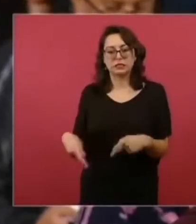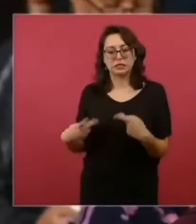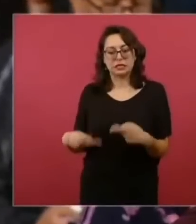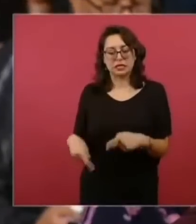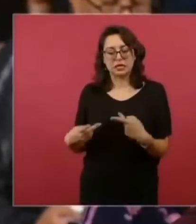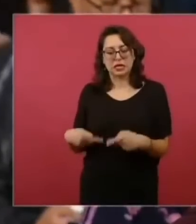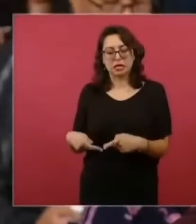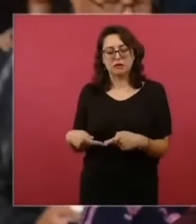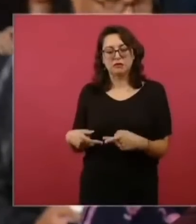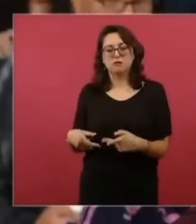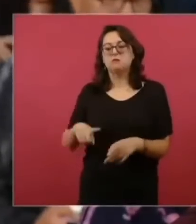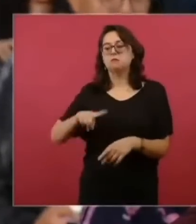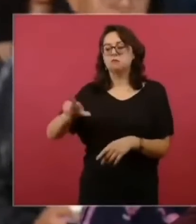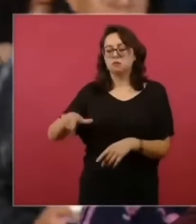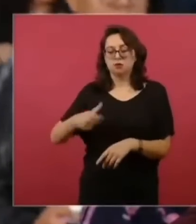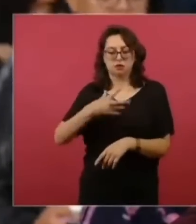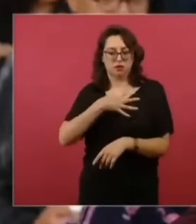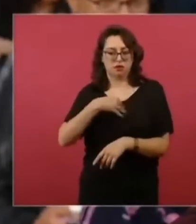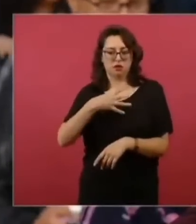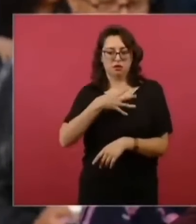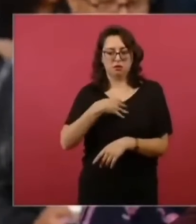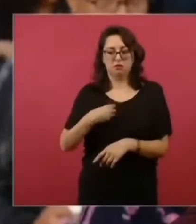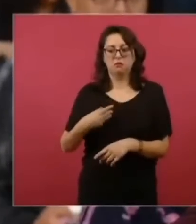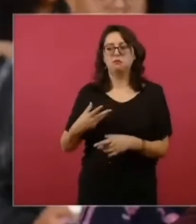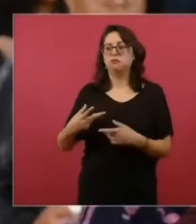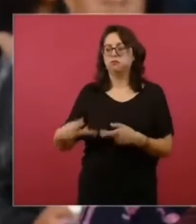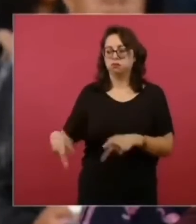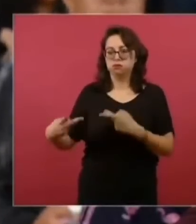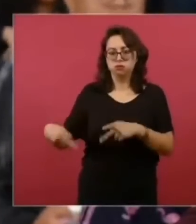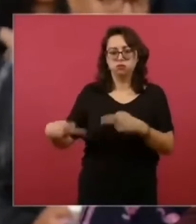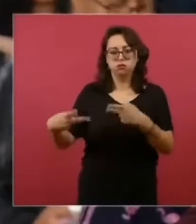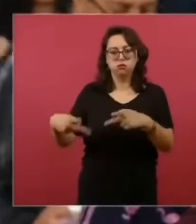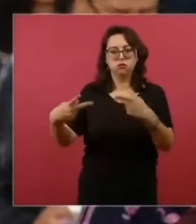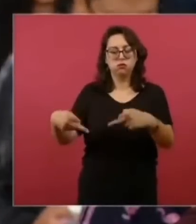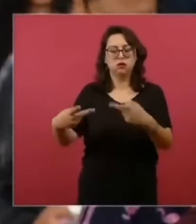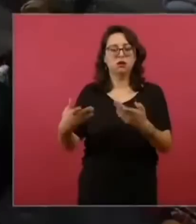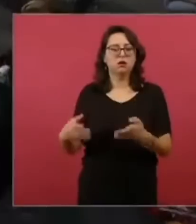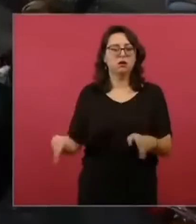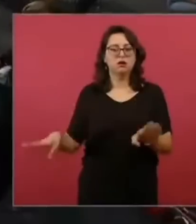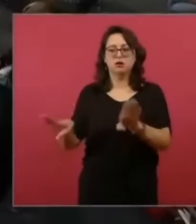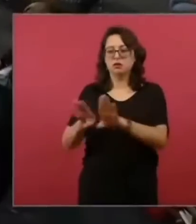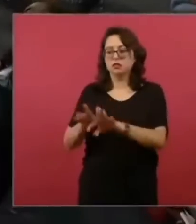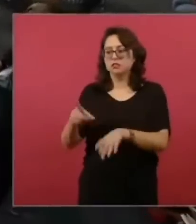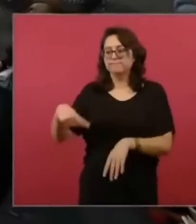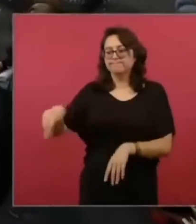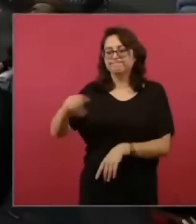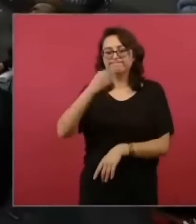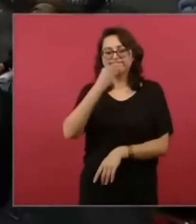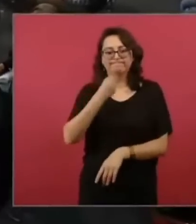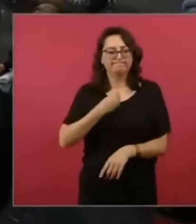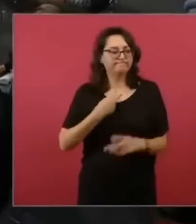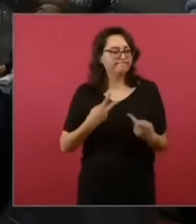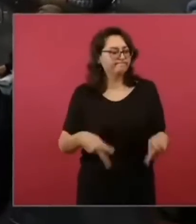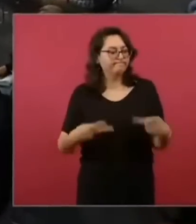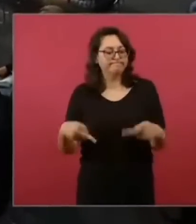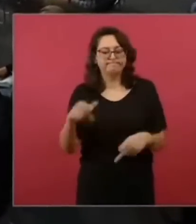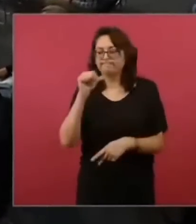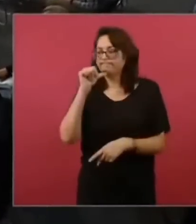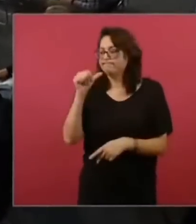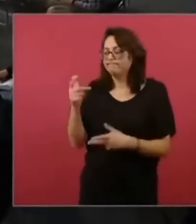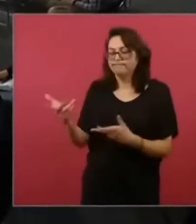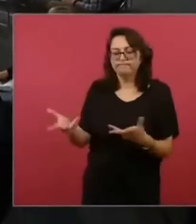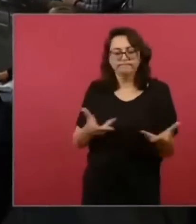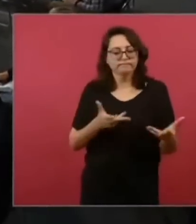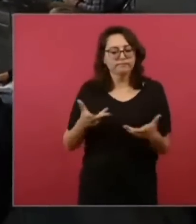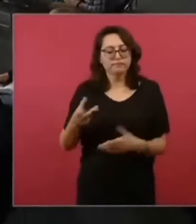hacían la producción y los hijos salían a venderlos. Se viene la pandemia, cierran todo, se acabó la vendimia y pues bueno, se